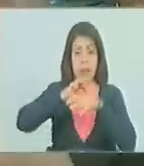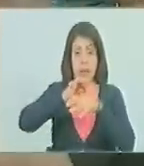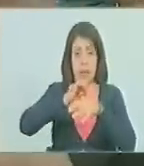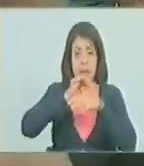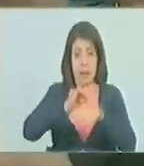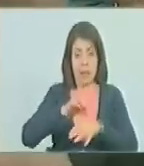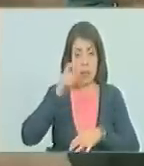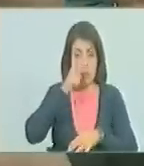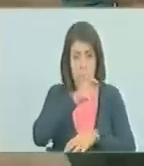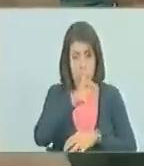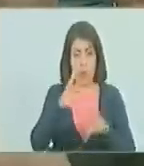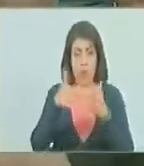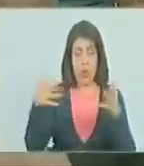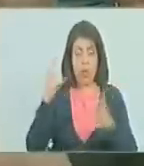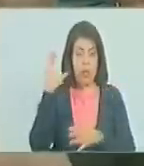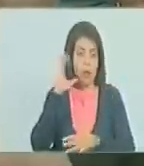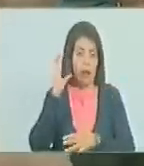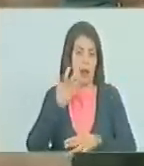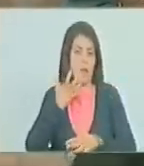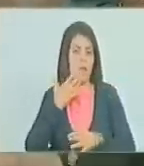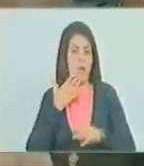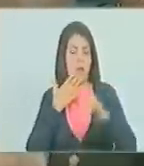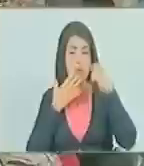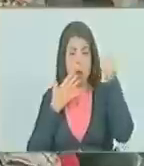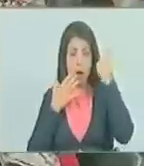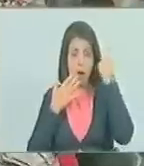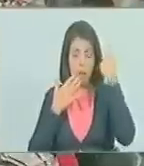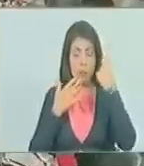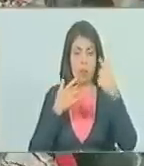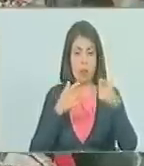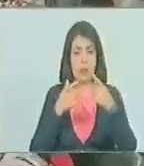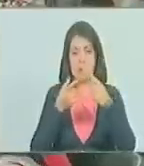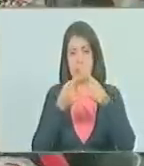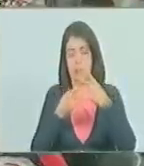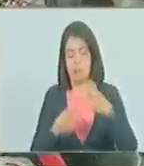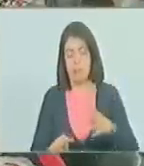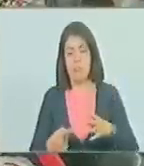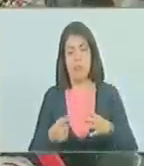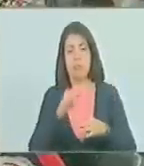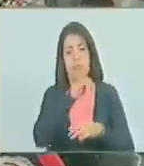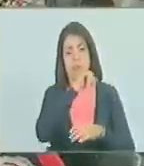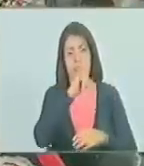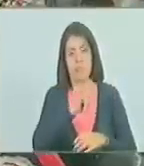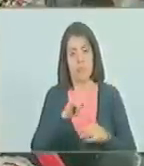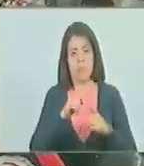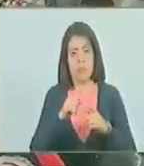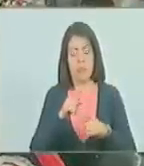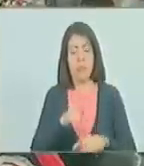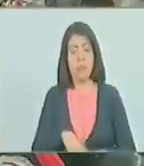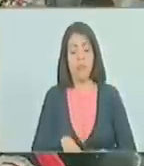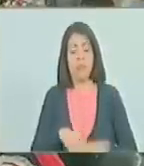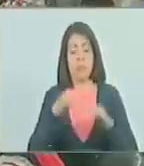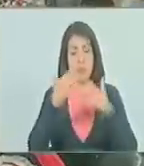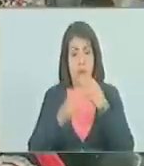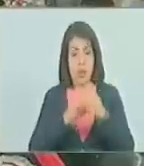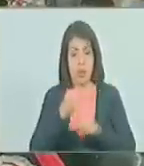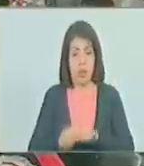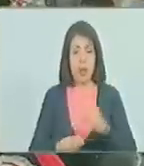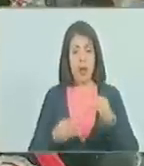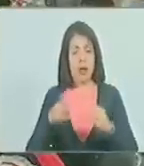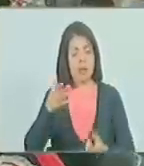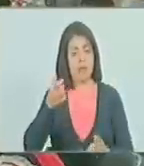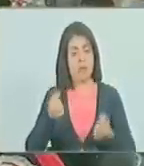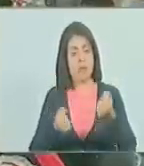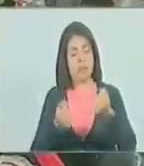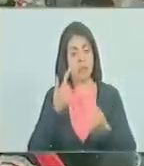más grandes, como Caracas, por decir algo, que vengan de Apure o del Barinas, del Zulia, es grave cuando uno ve en el